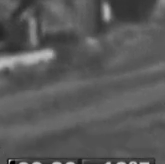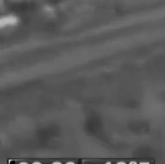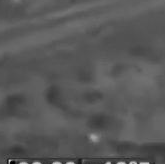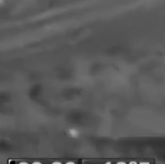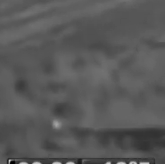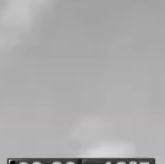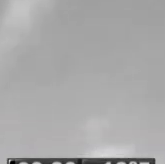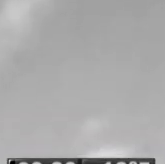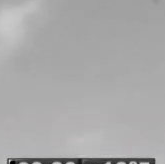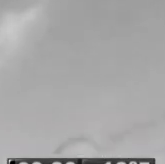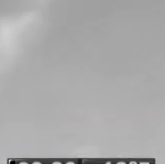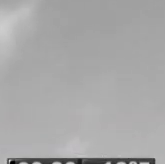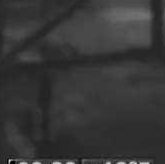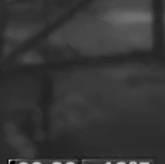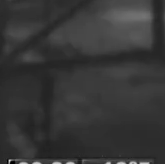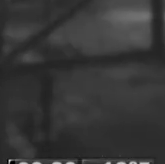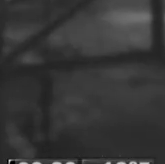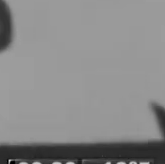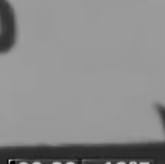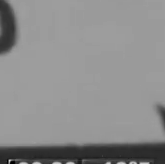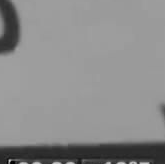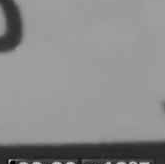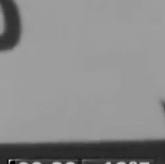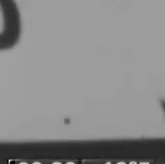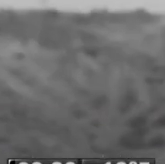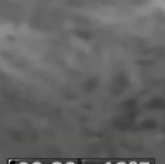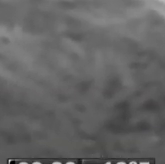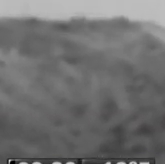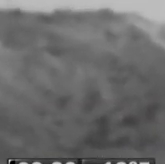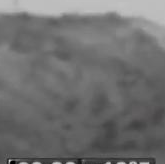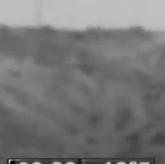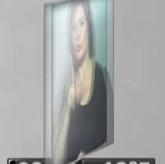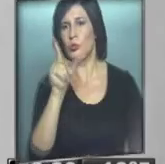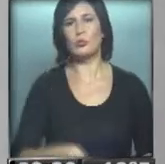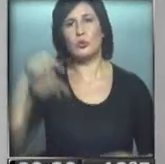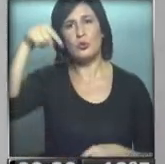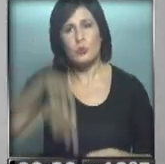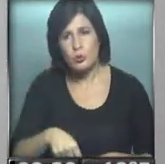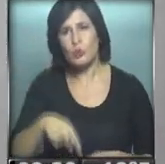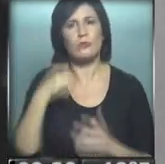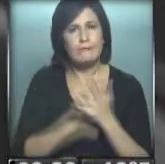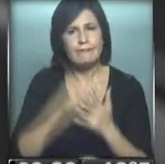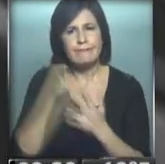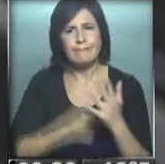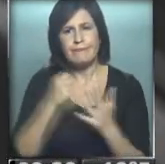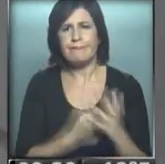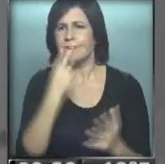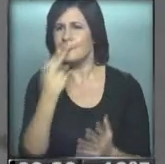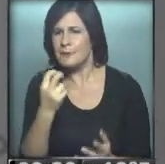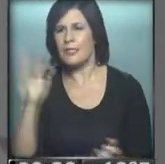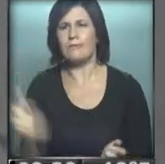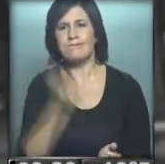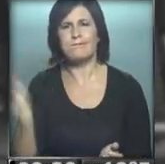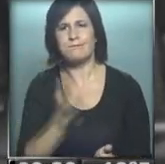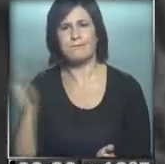YPF ha sido en la historia la columna vertebral de la Patagonia y de la República en materia energética, una empresa de bandera